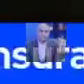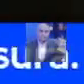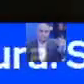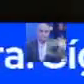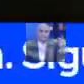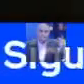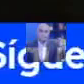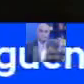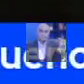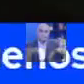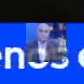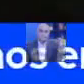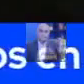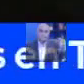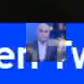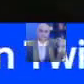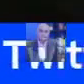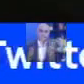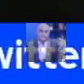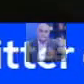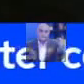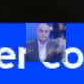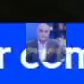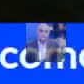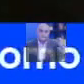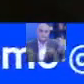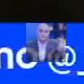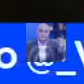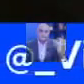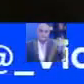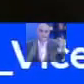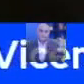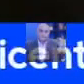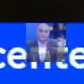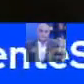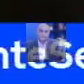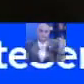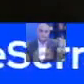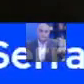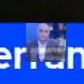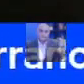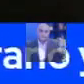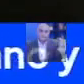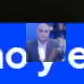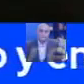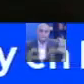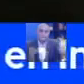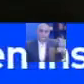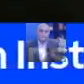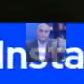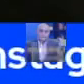en la entrevista a la que hacía referencia con Pedro Ferriz Híjar, yo no voy a estar contento si alguien le escupe